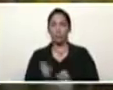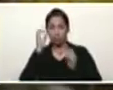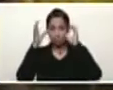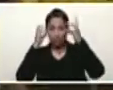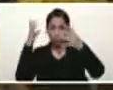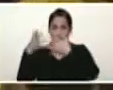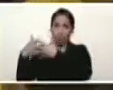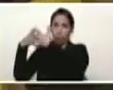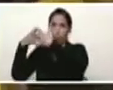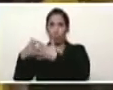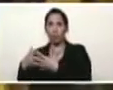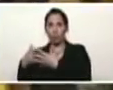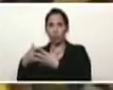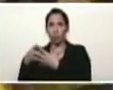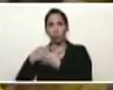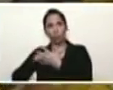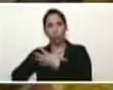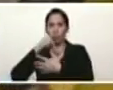que hay que destrozar,